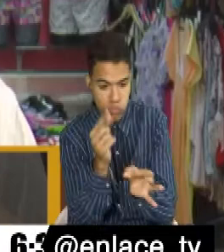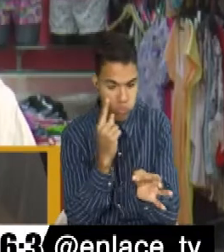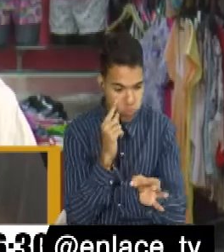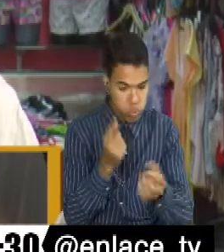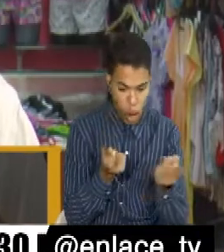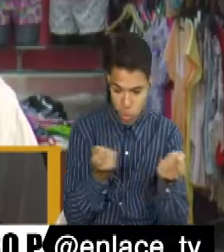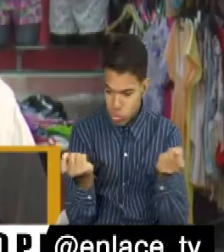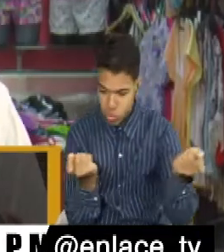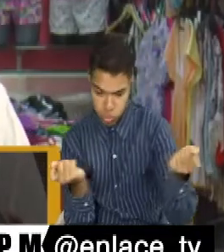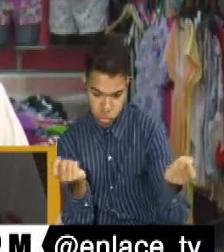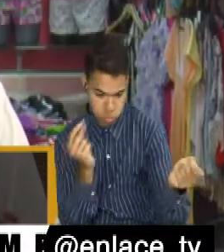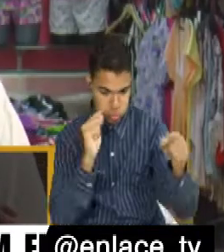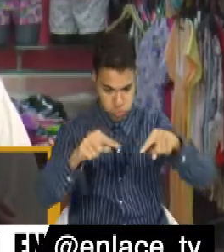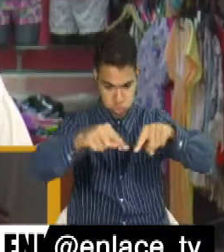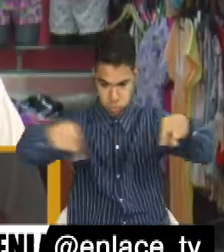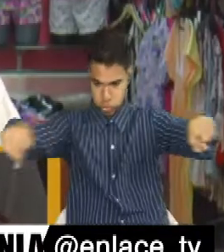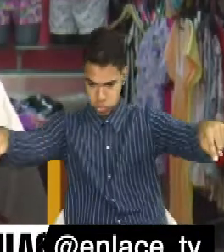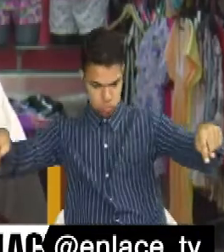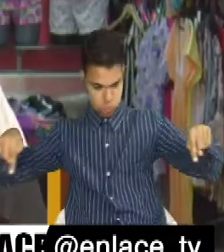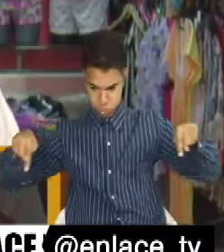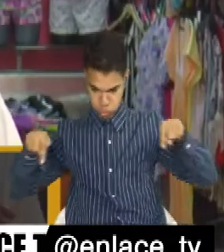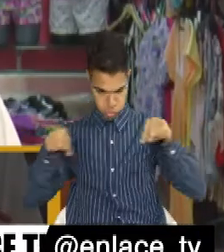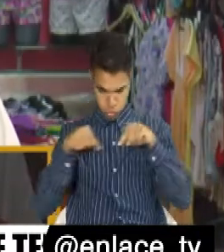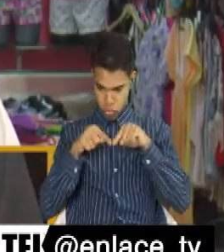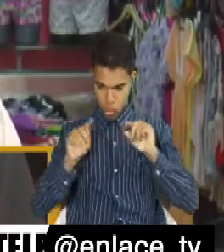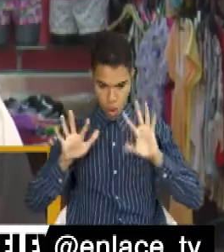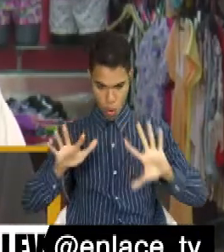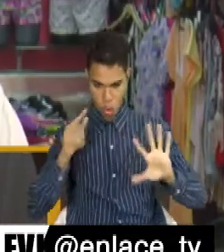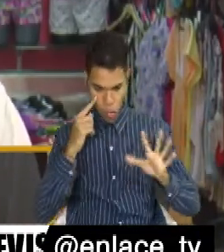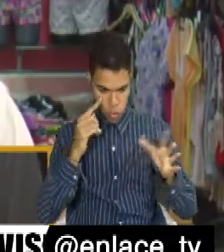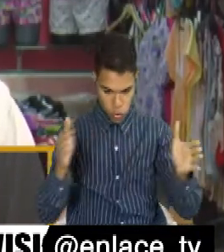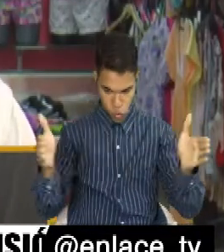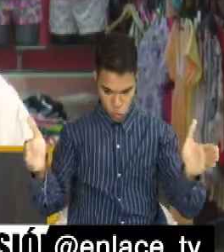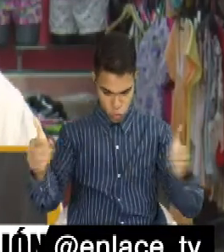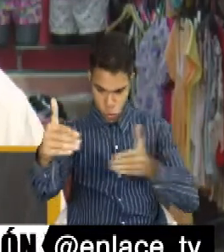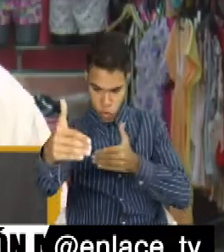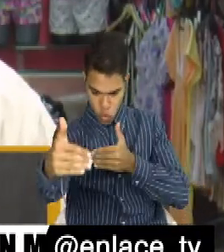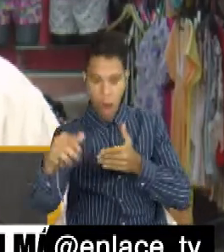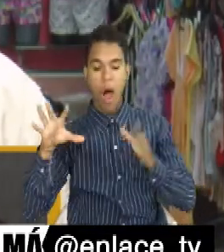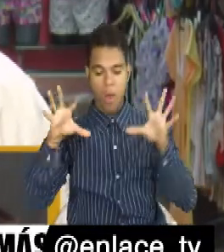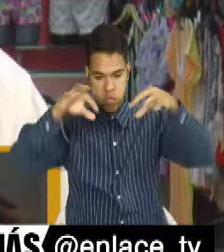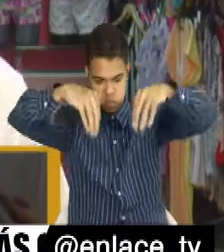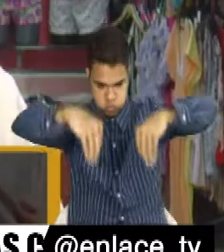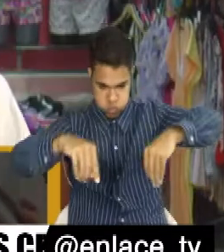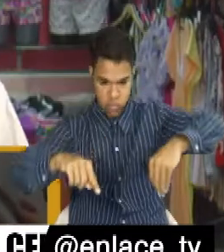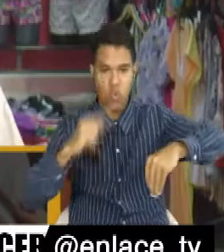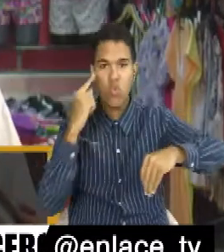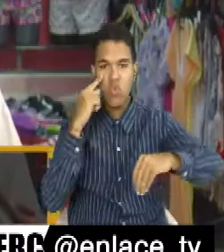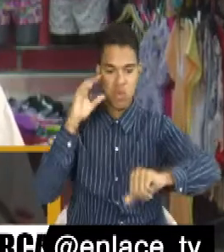donde se han dado los últimos allanamientos y detenciones de